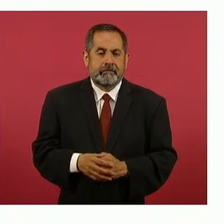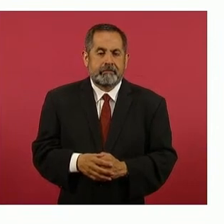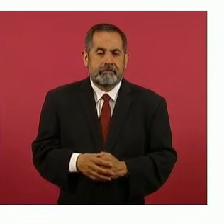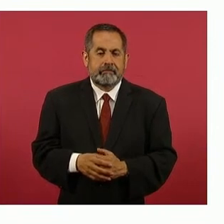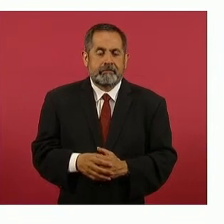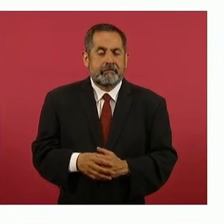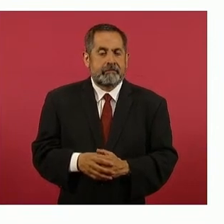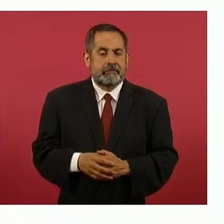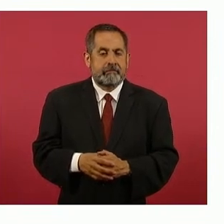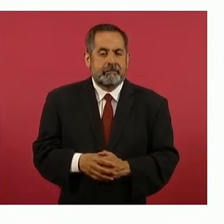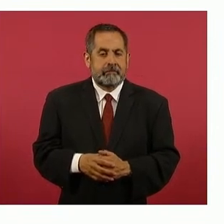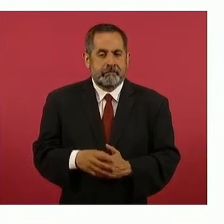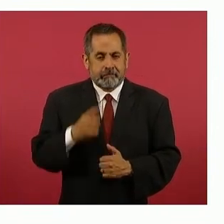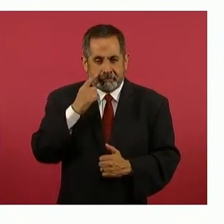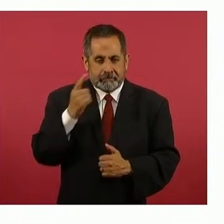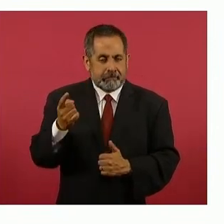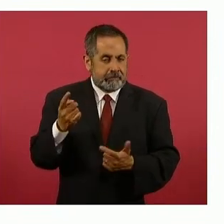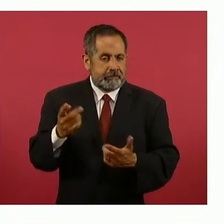$200,